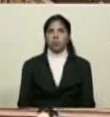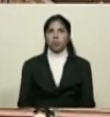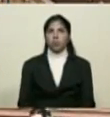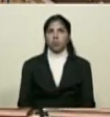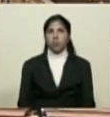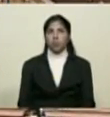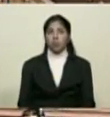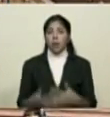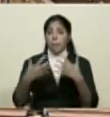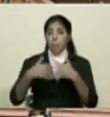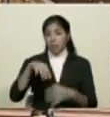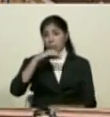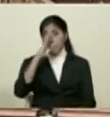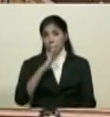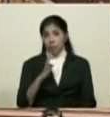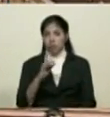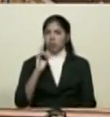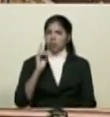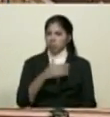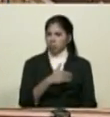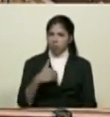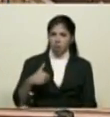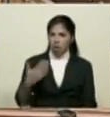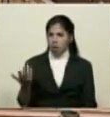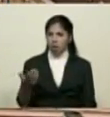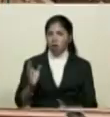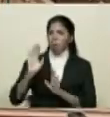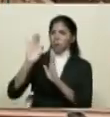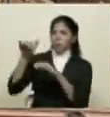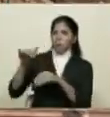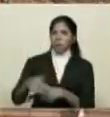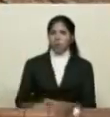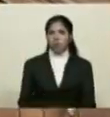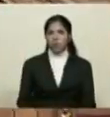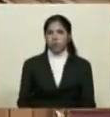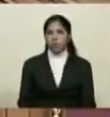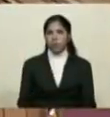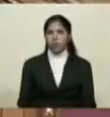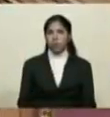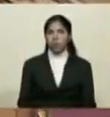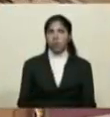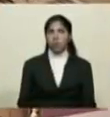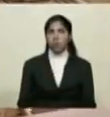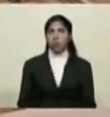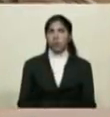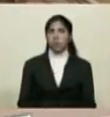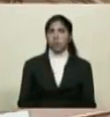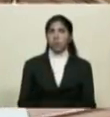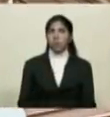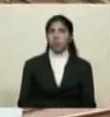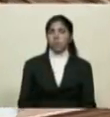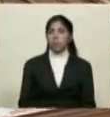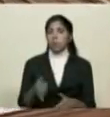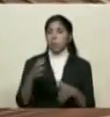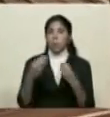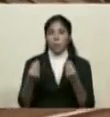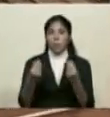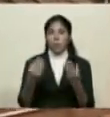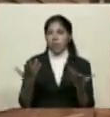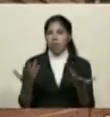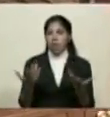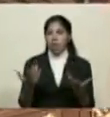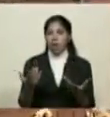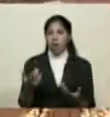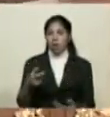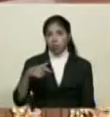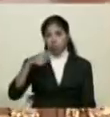Odebrecht busca aún seguir aportando con el Estado a través de tan importantes obras para las comunidades,